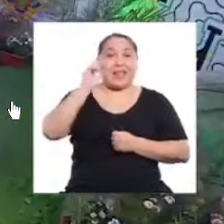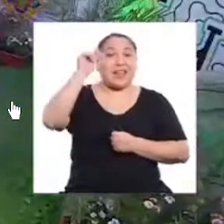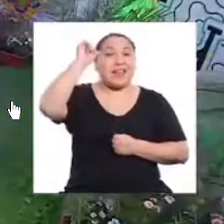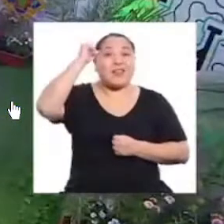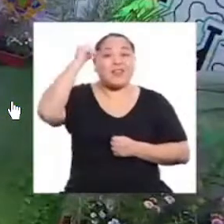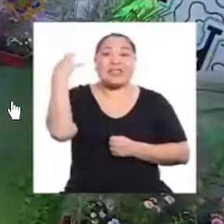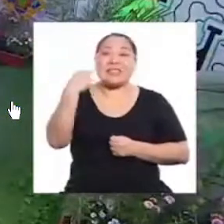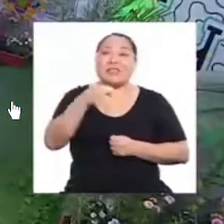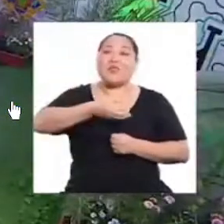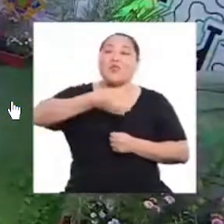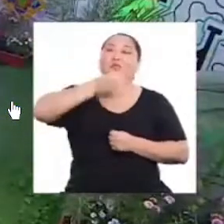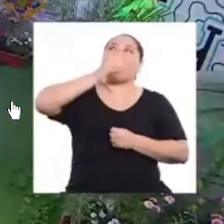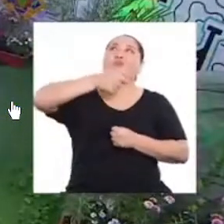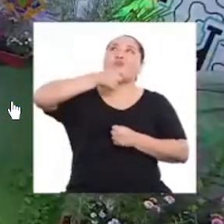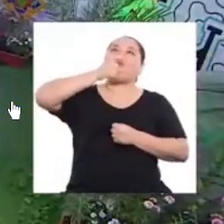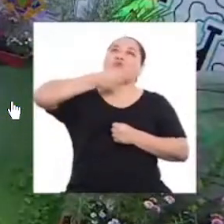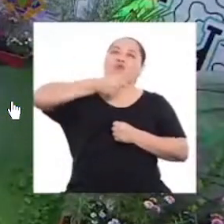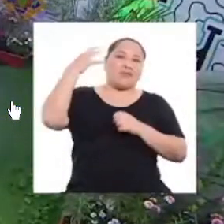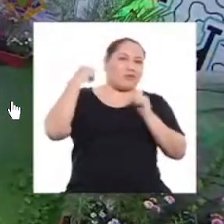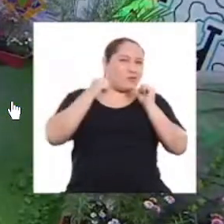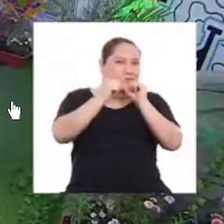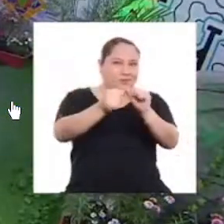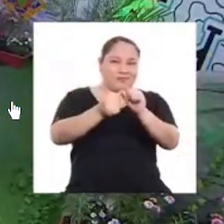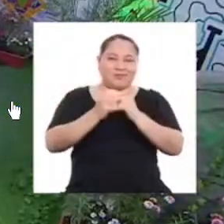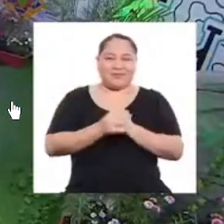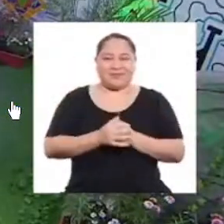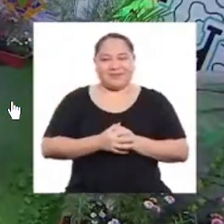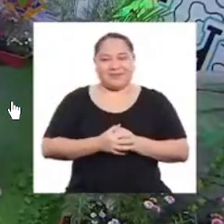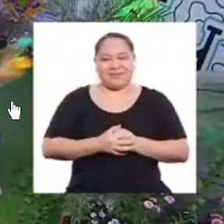Y recordemos hidratarnos permanentemente.